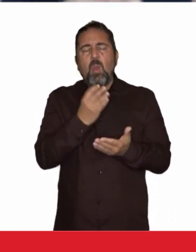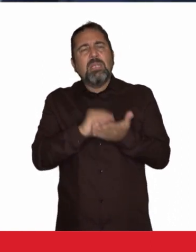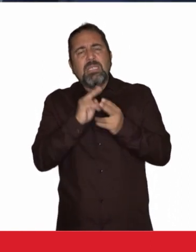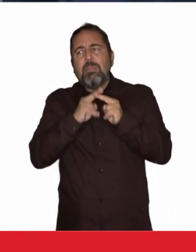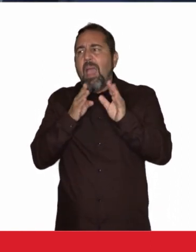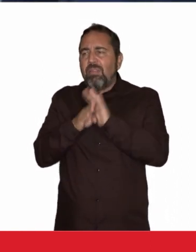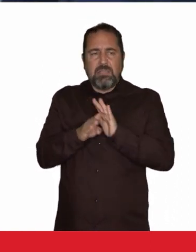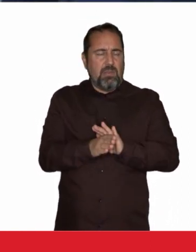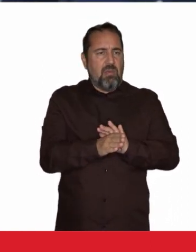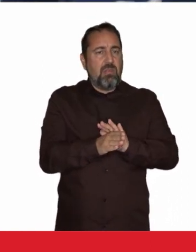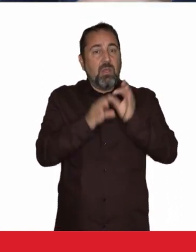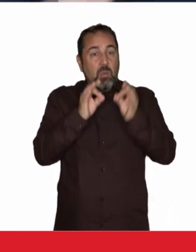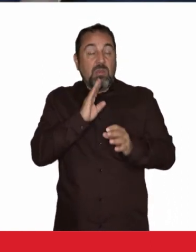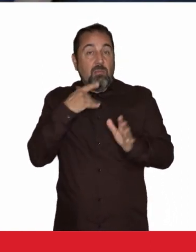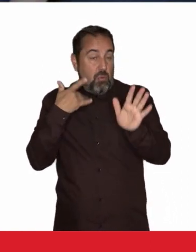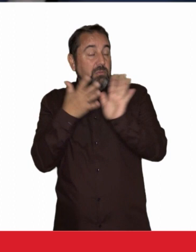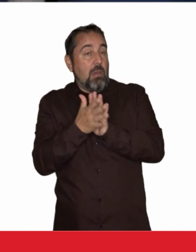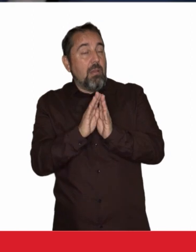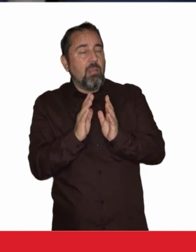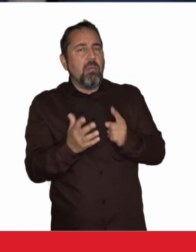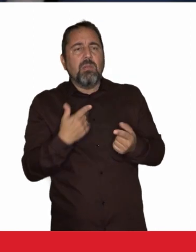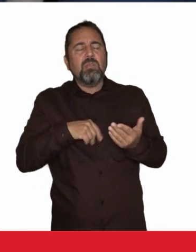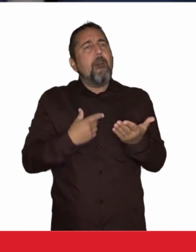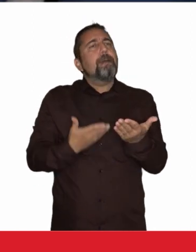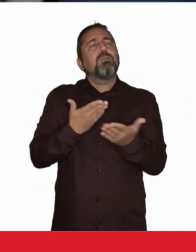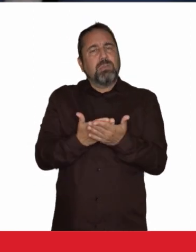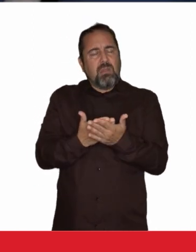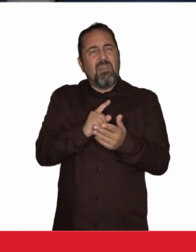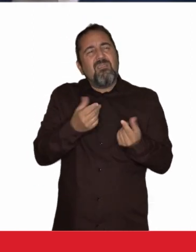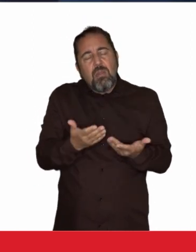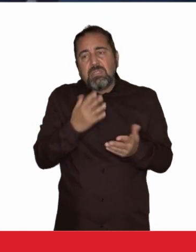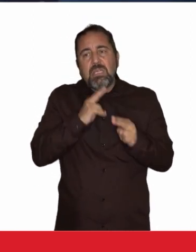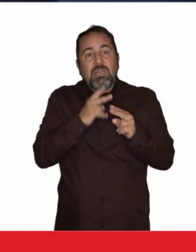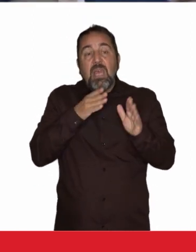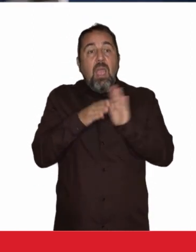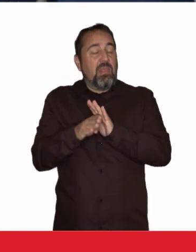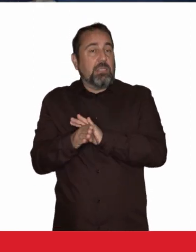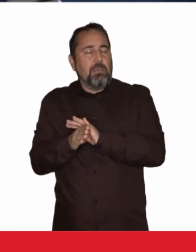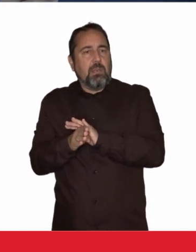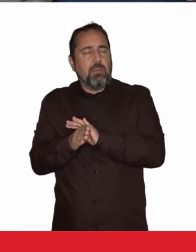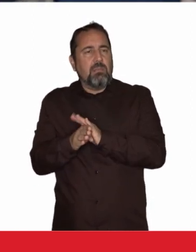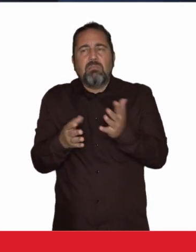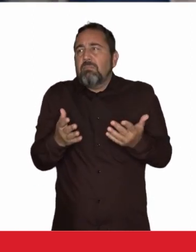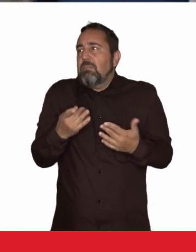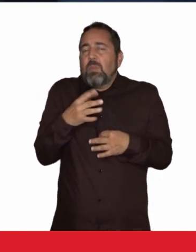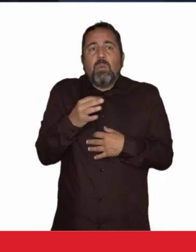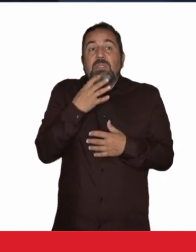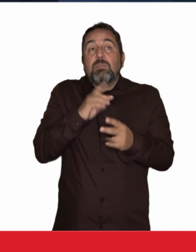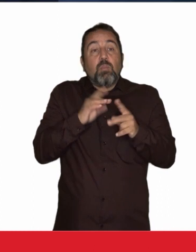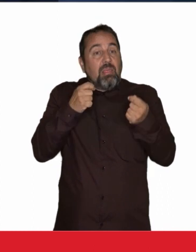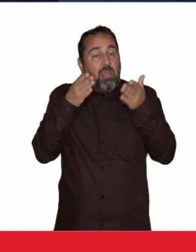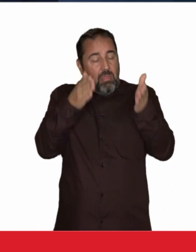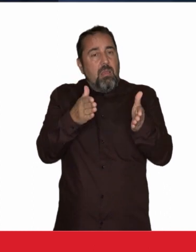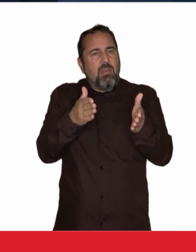empeño de emprendimiento. ¿Sí? A veces es la accesibilidad, justo lo que estábamos hablando. Nuestra propuesta de valor lo que hace es ser